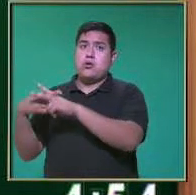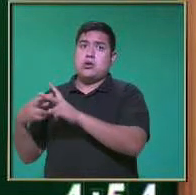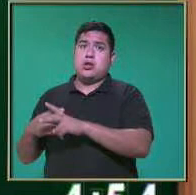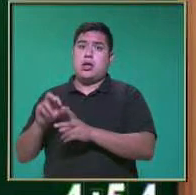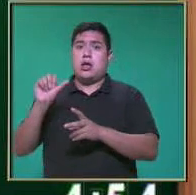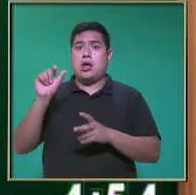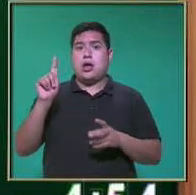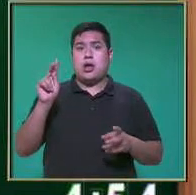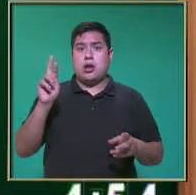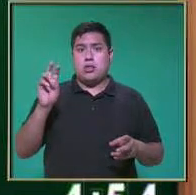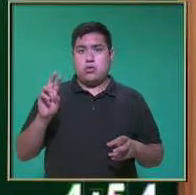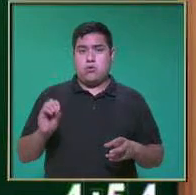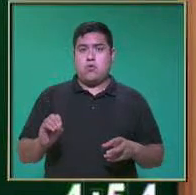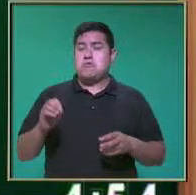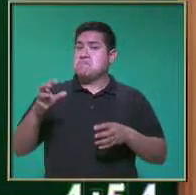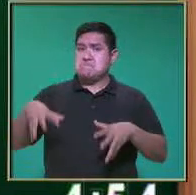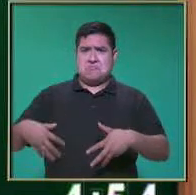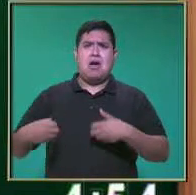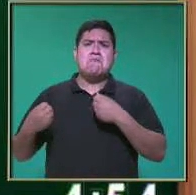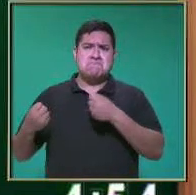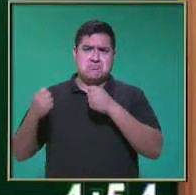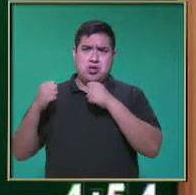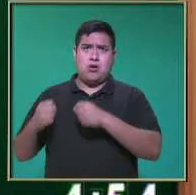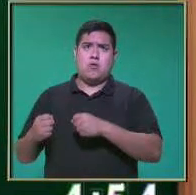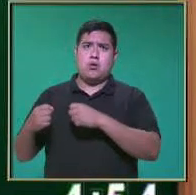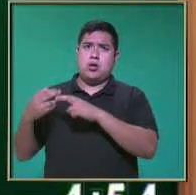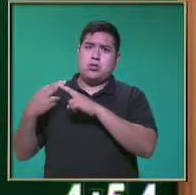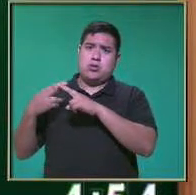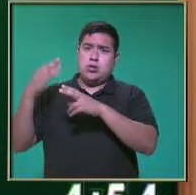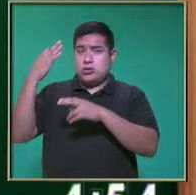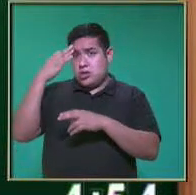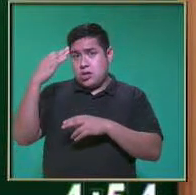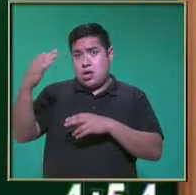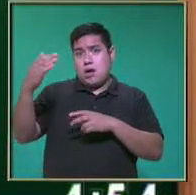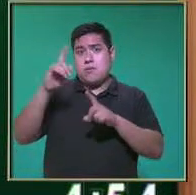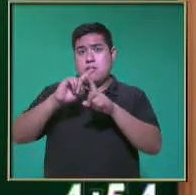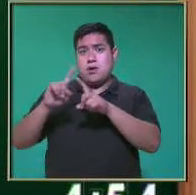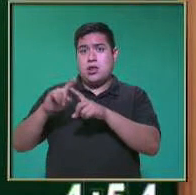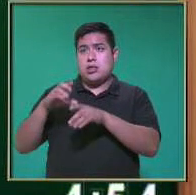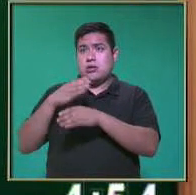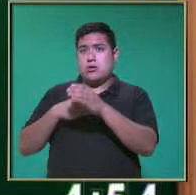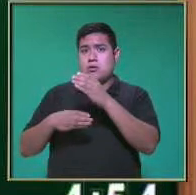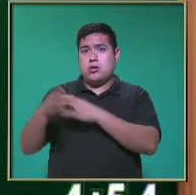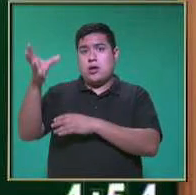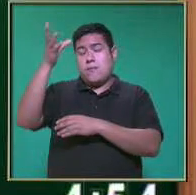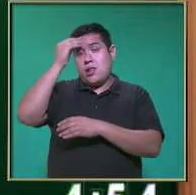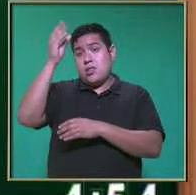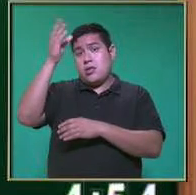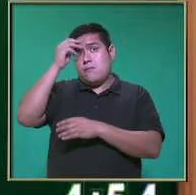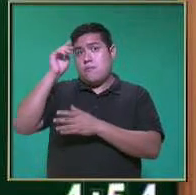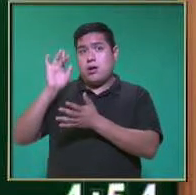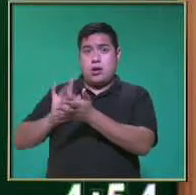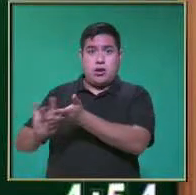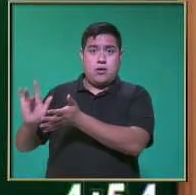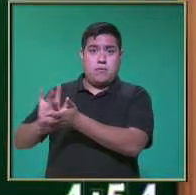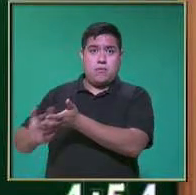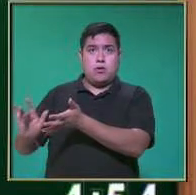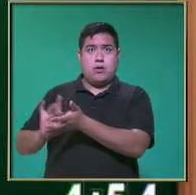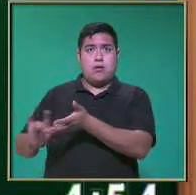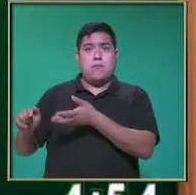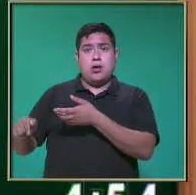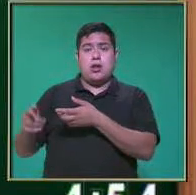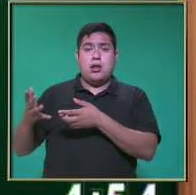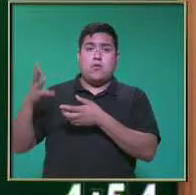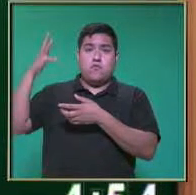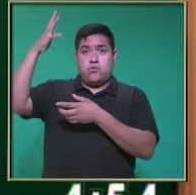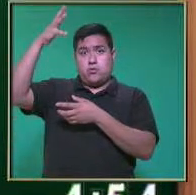Lord Hector, con su familia, y todo este tiempo estuvo aprendiendo cosas que le ayudaron para más adelante